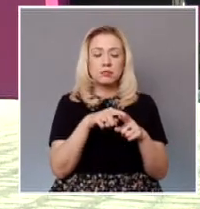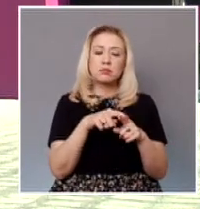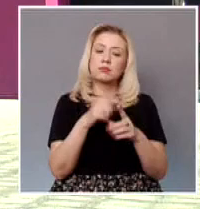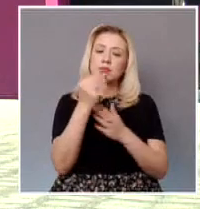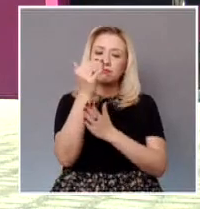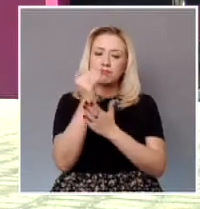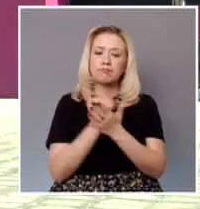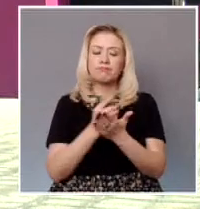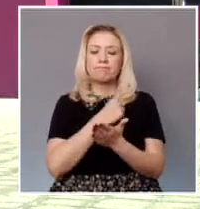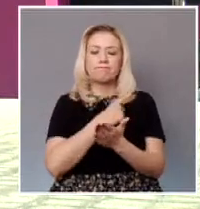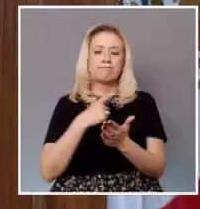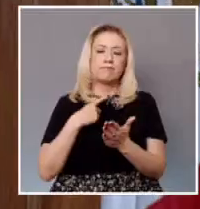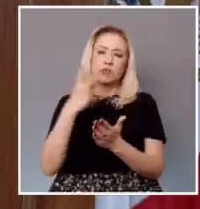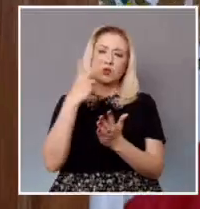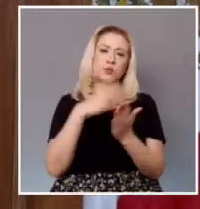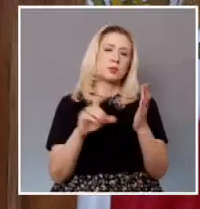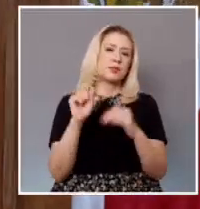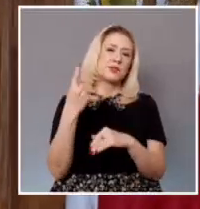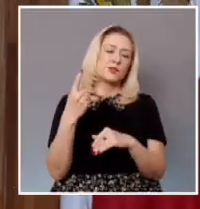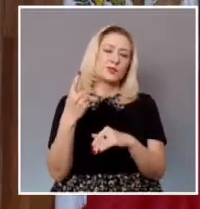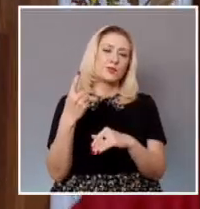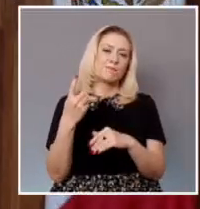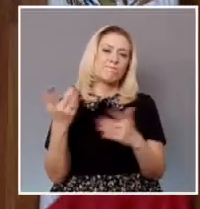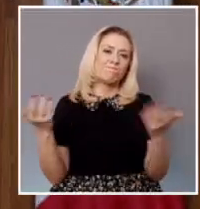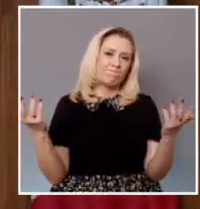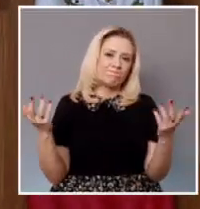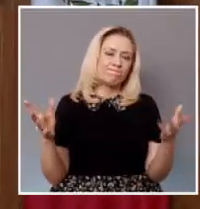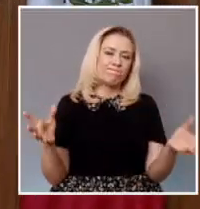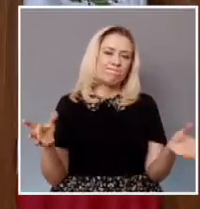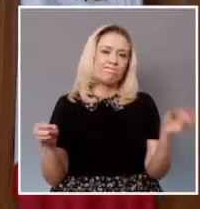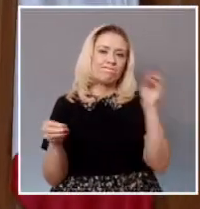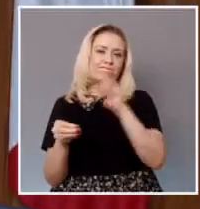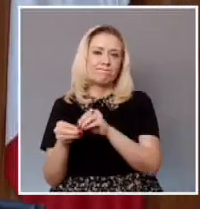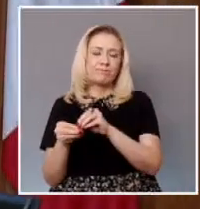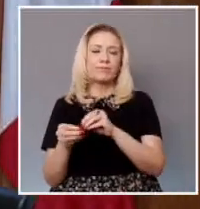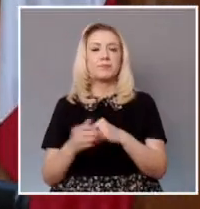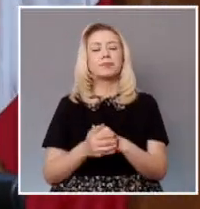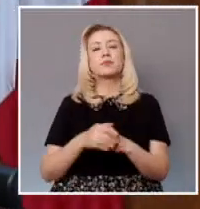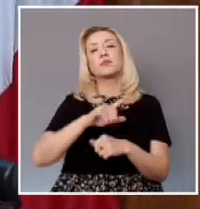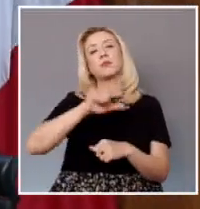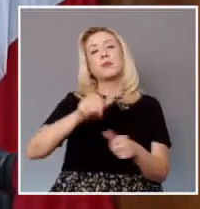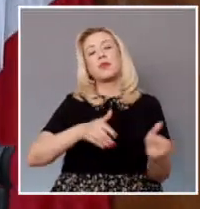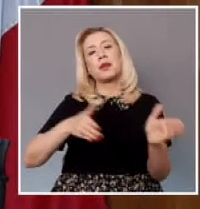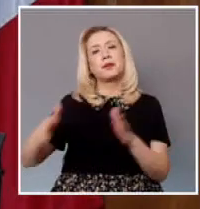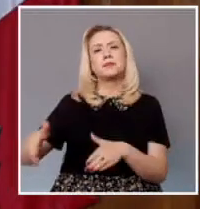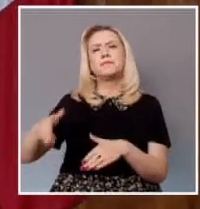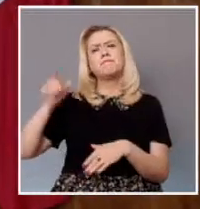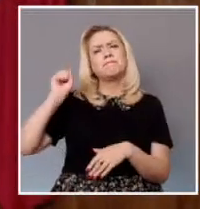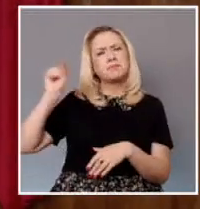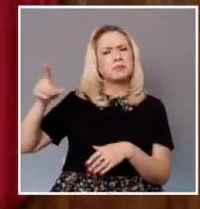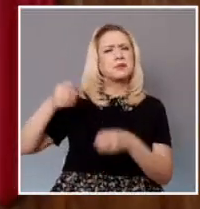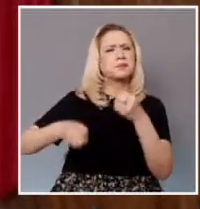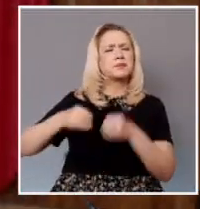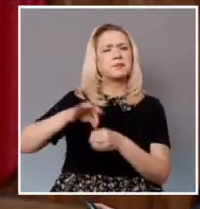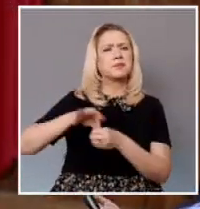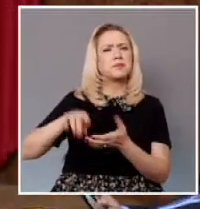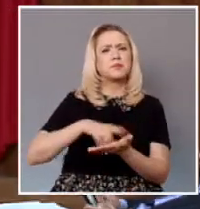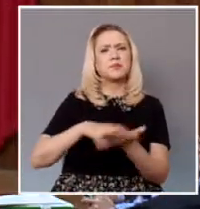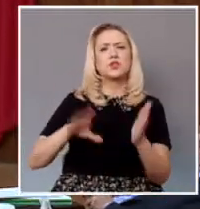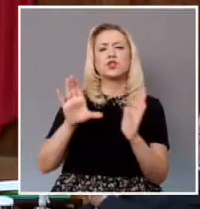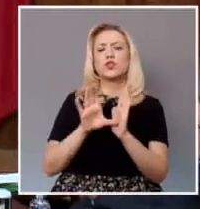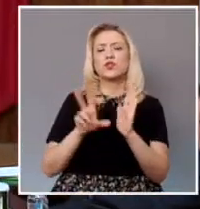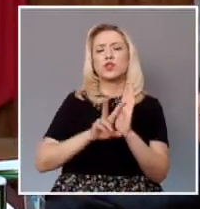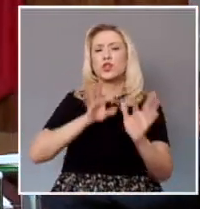ejercicio 2021. En otro asunto, el Tribunal Electoral confirmó los lineamientos y la convocatoria para los aspirantes a